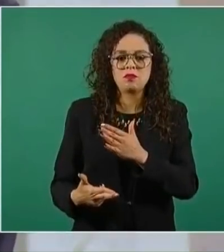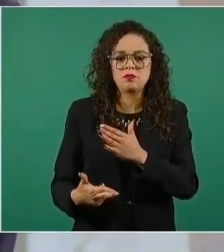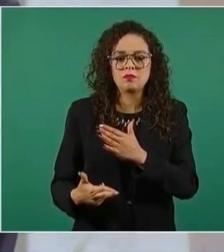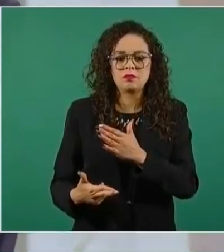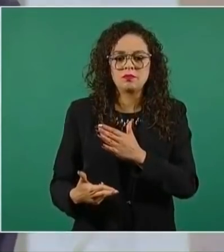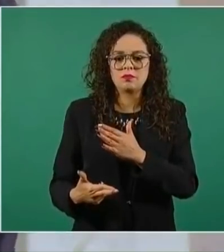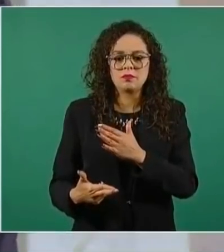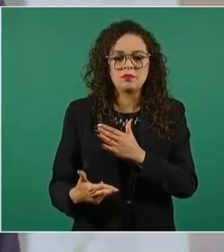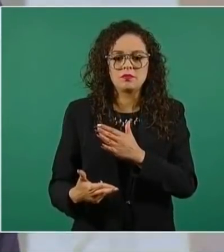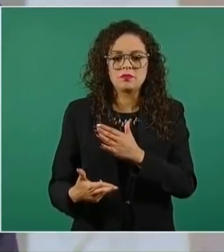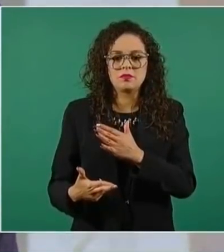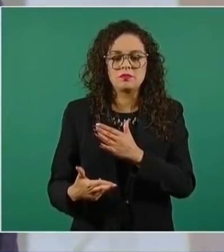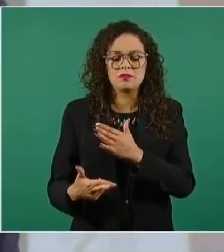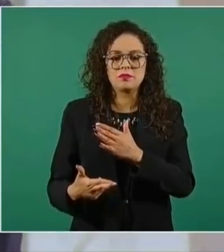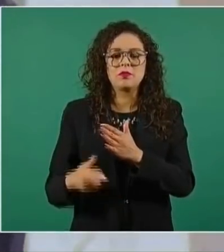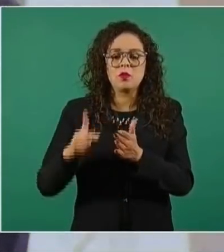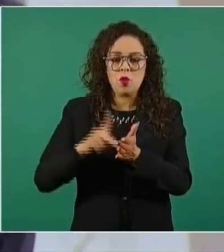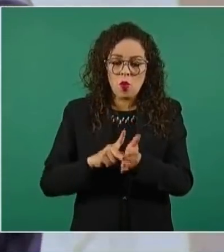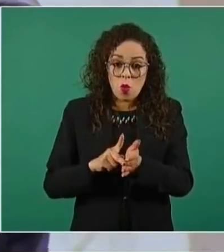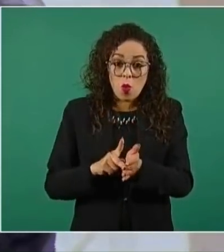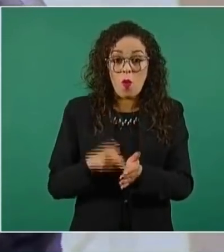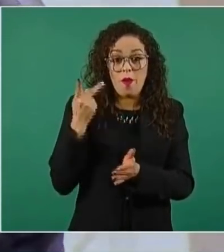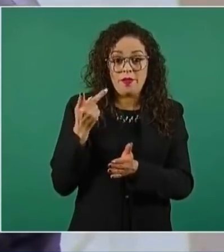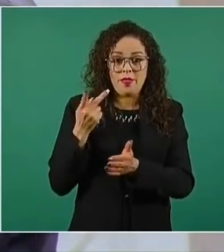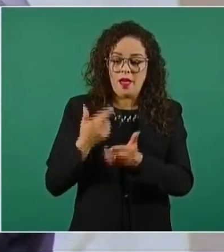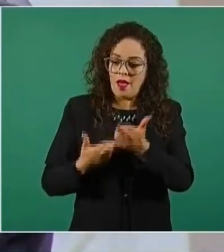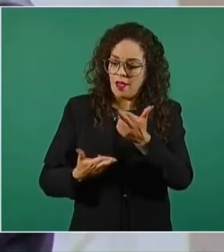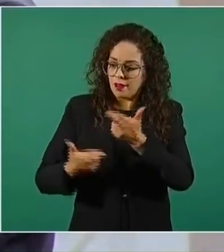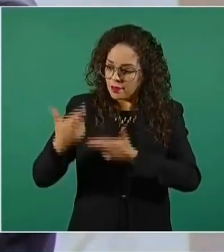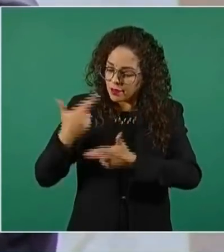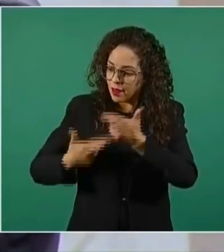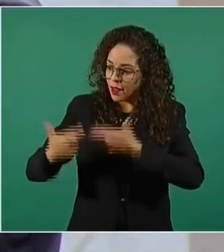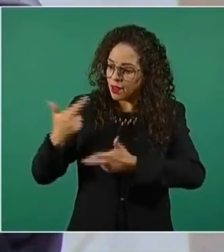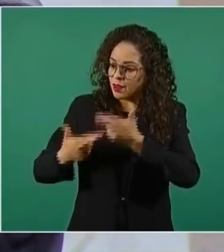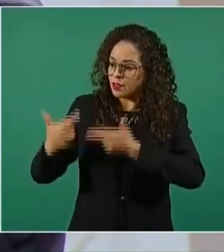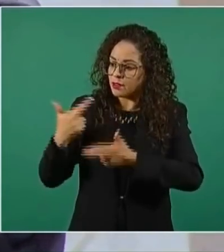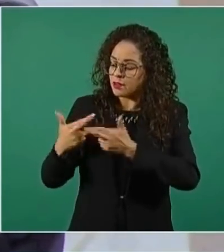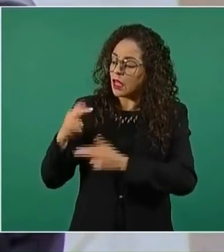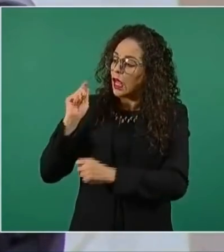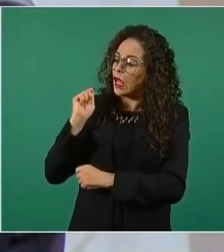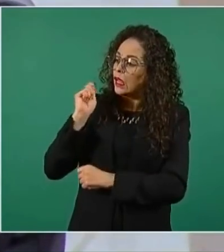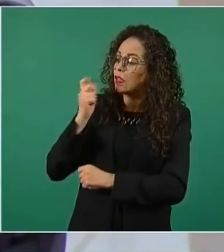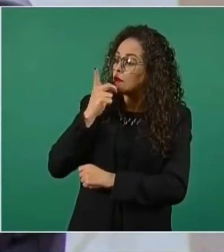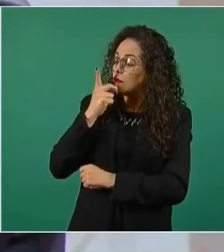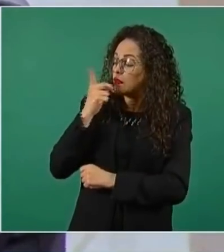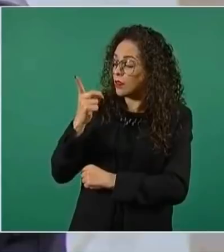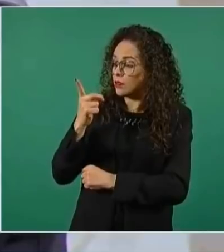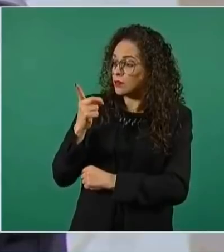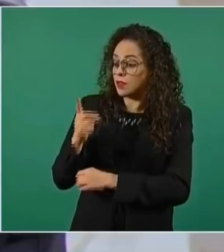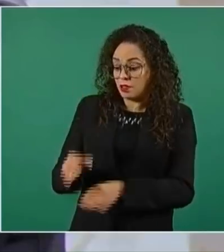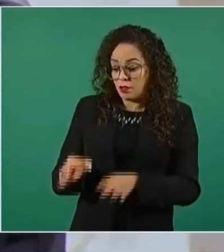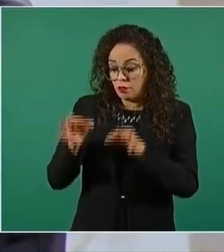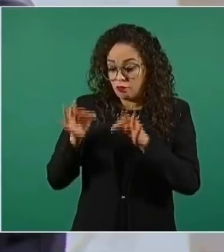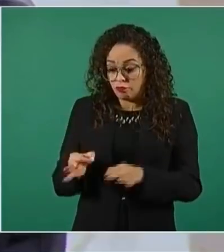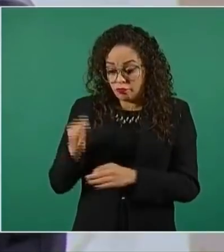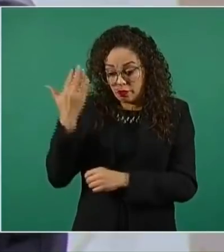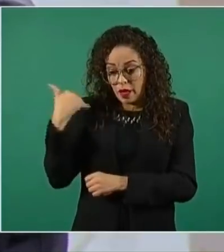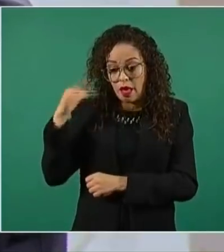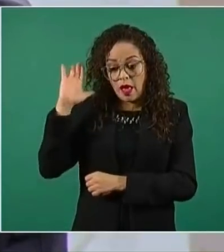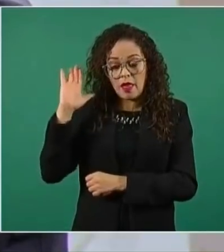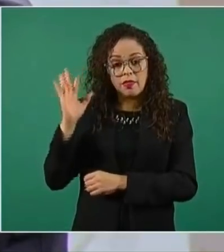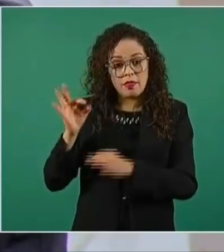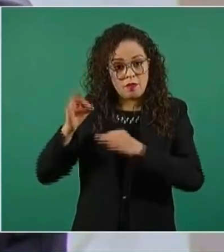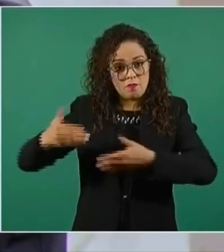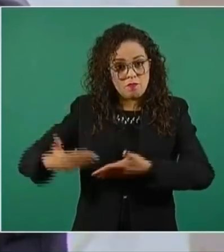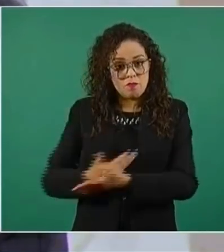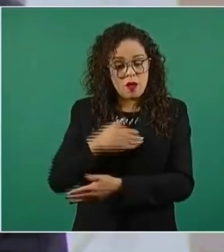volver a la vieja polémica de que los originarios de Mesoamérica y en